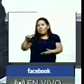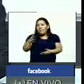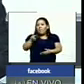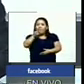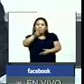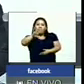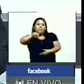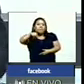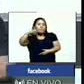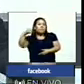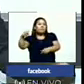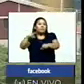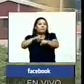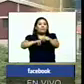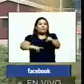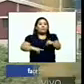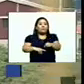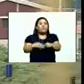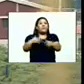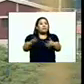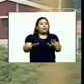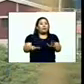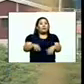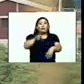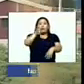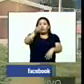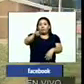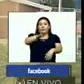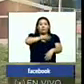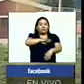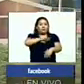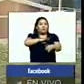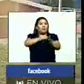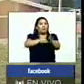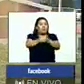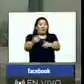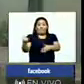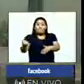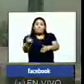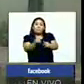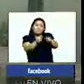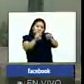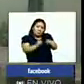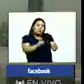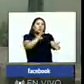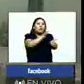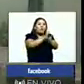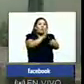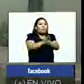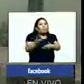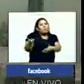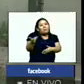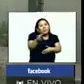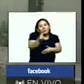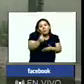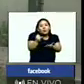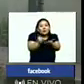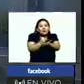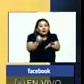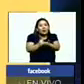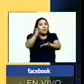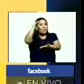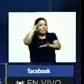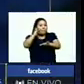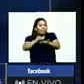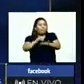atención a este dato. A partir del 2 de septiembre, las personas podrán adquirir casas con una tasa de interés inferior.